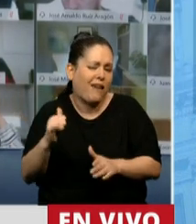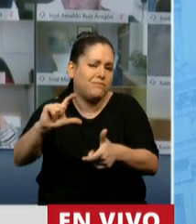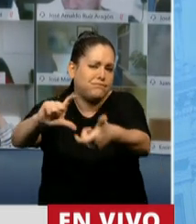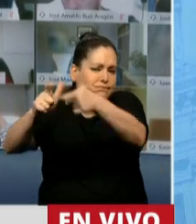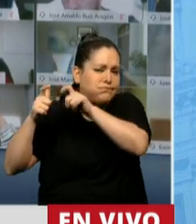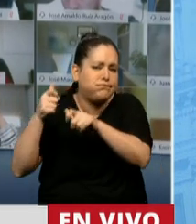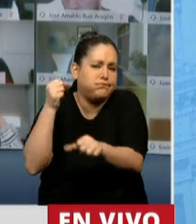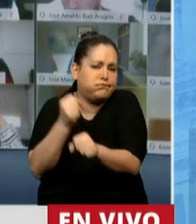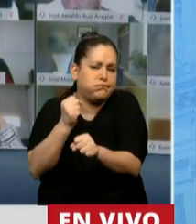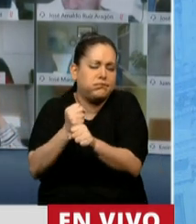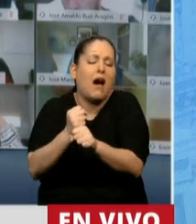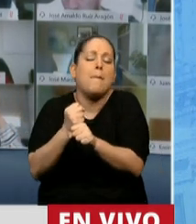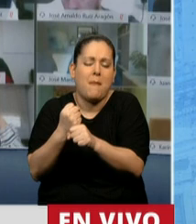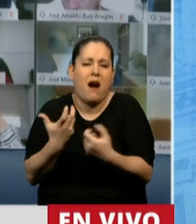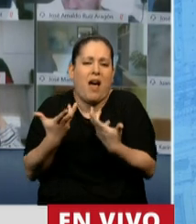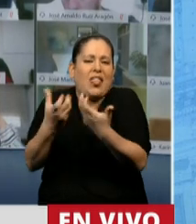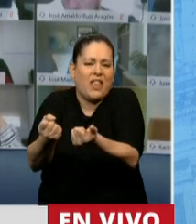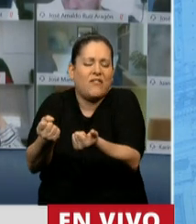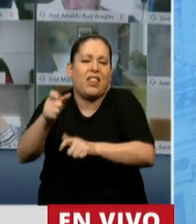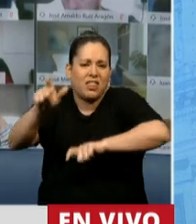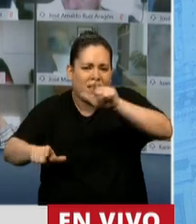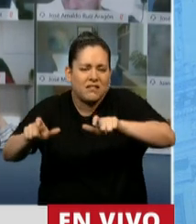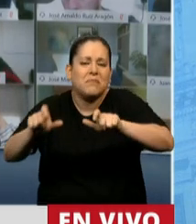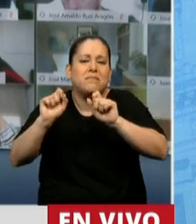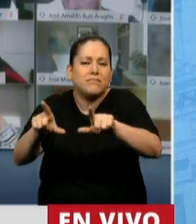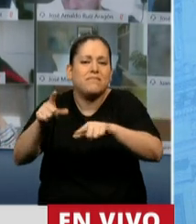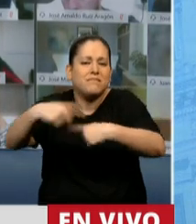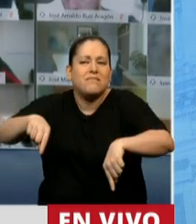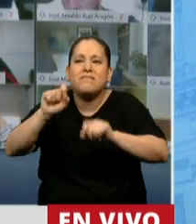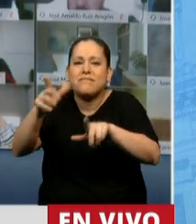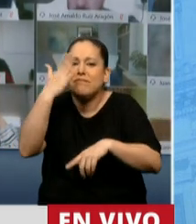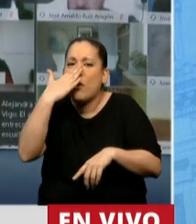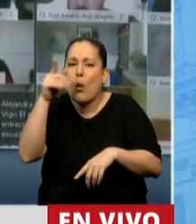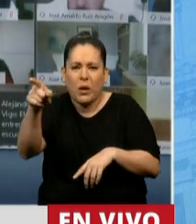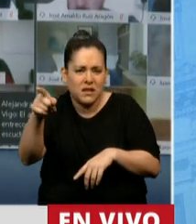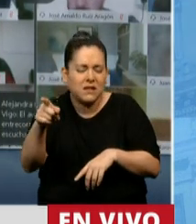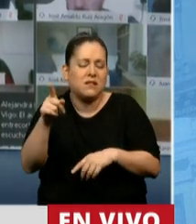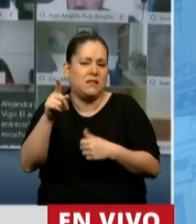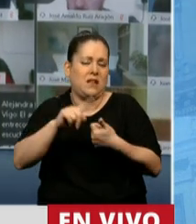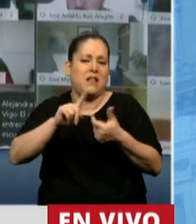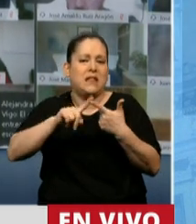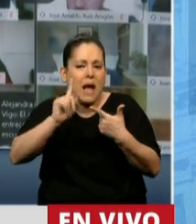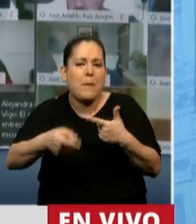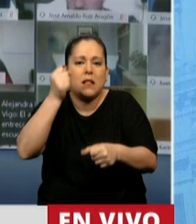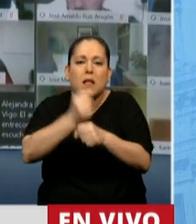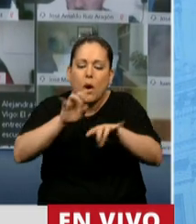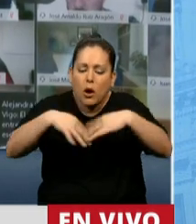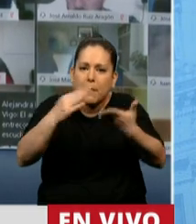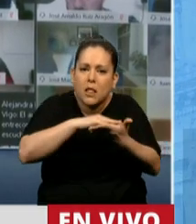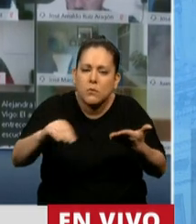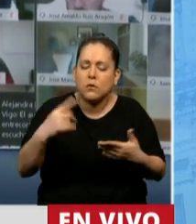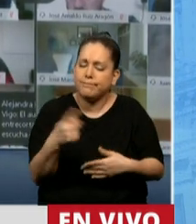trayectoria tanto en la defensa de los intereses de su provincia como también en el trabajo parlamentario Por lo cual estamos